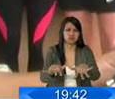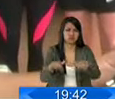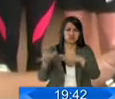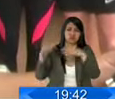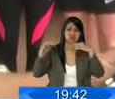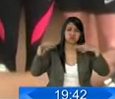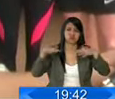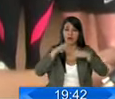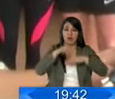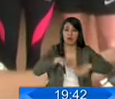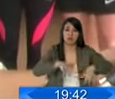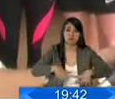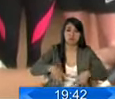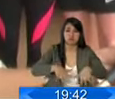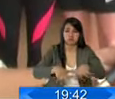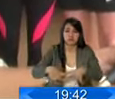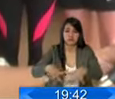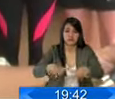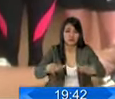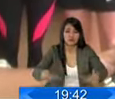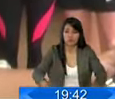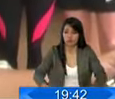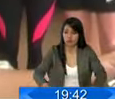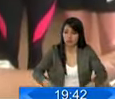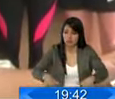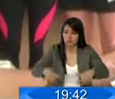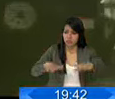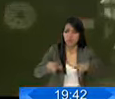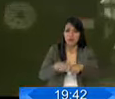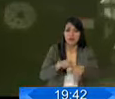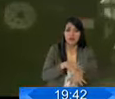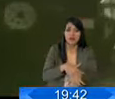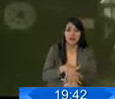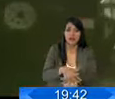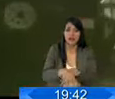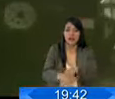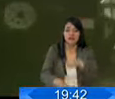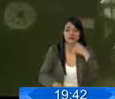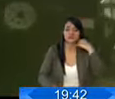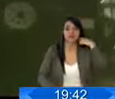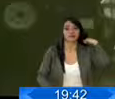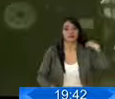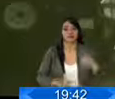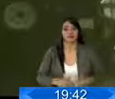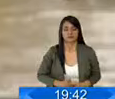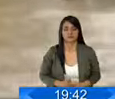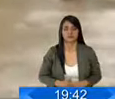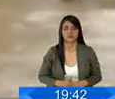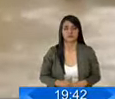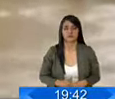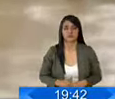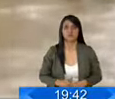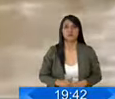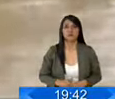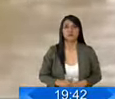allí, todito, era como un río. Desde la provincia de Manabí informó